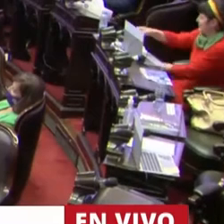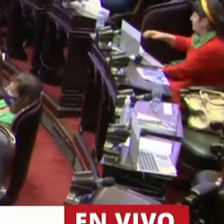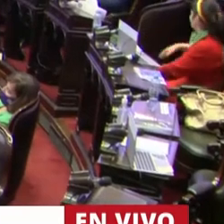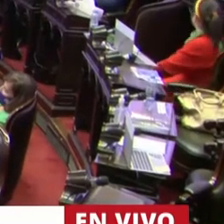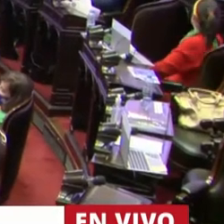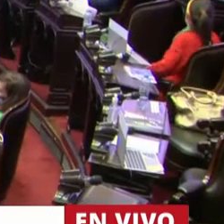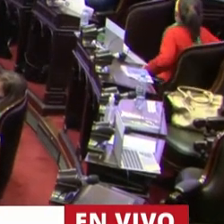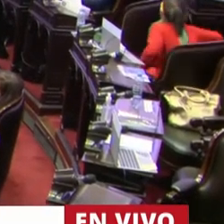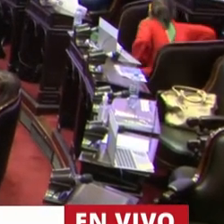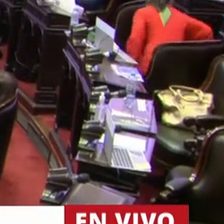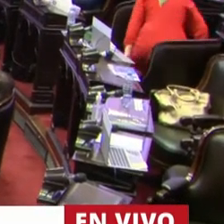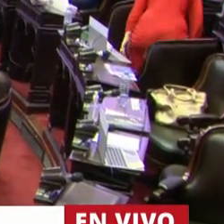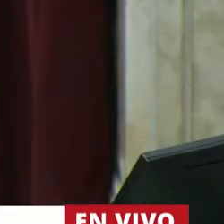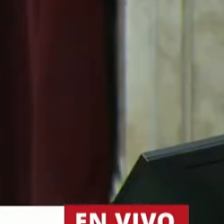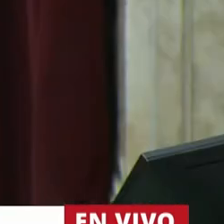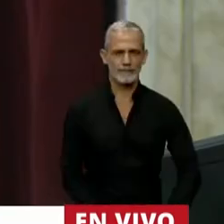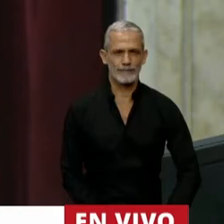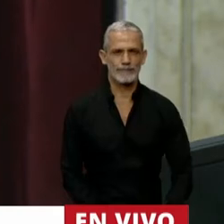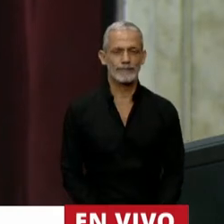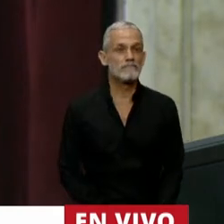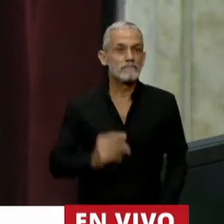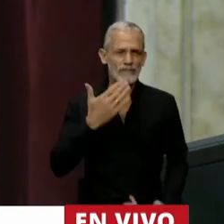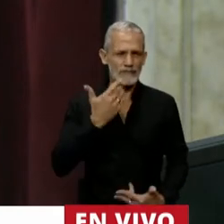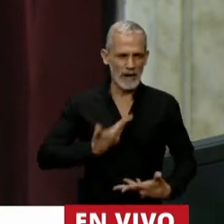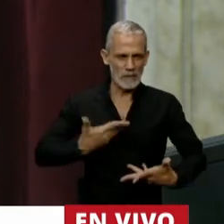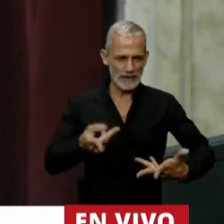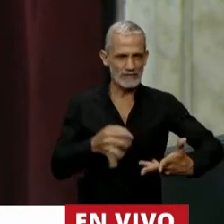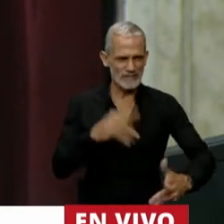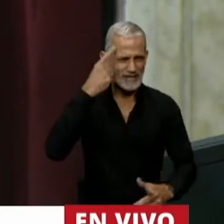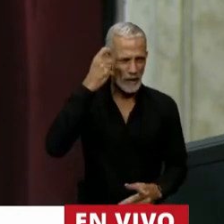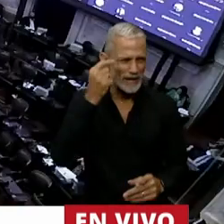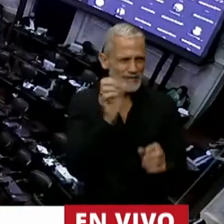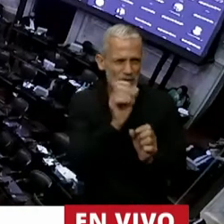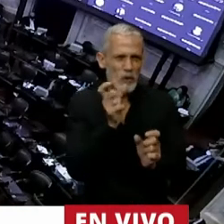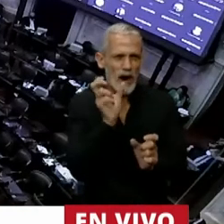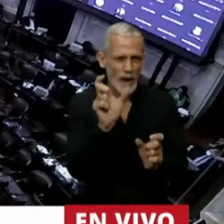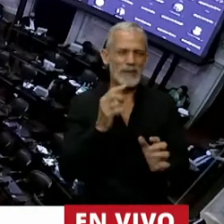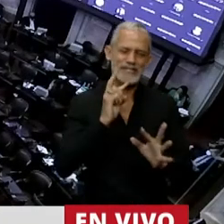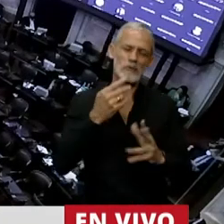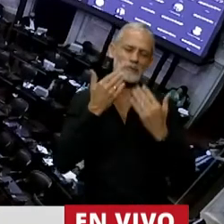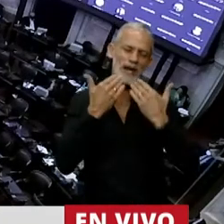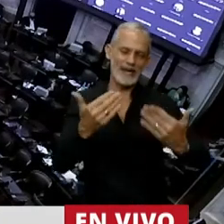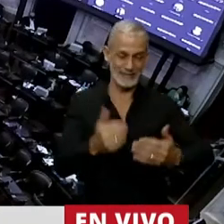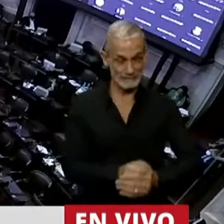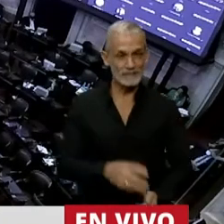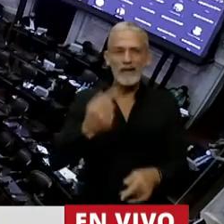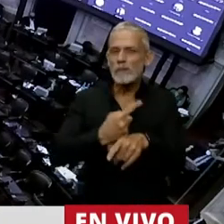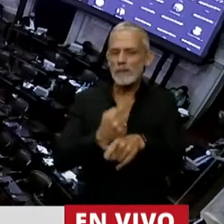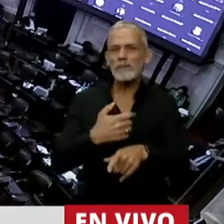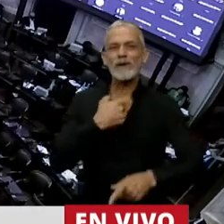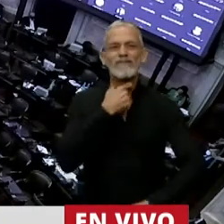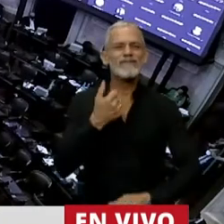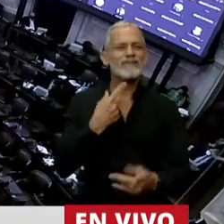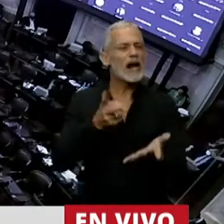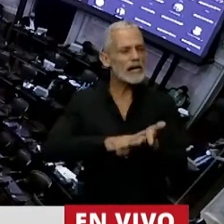Gracias, presidente. Sí, sí. Como le dije, lo iba a prender, lo está prendiendo. Le agradezco mucho. Señor presidente, en primer lugar